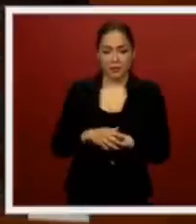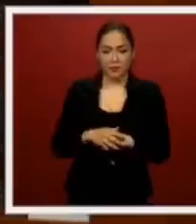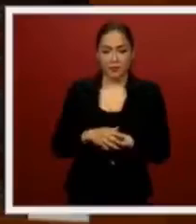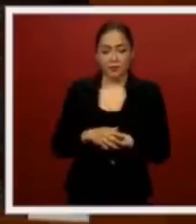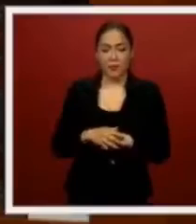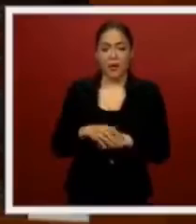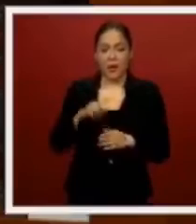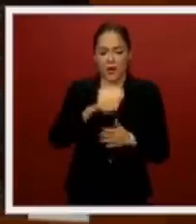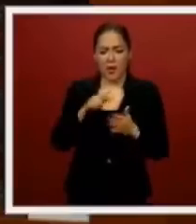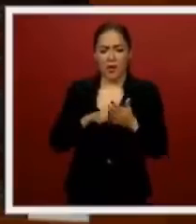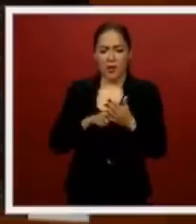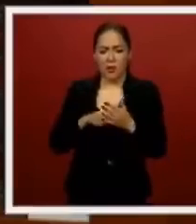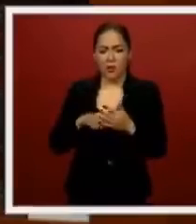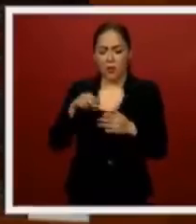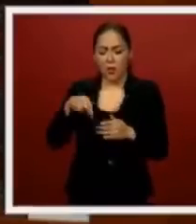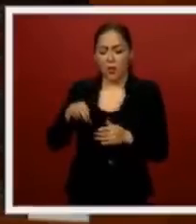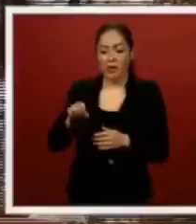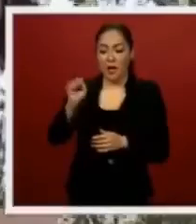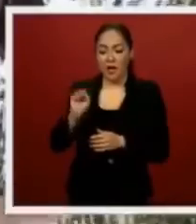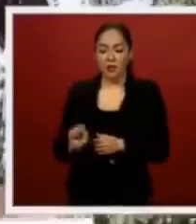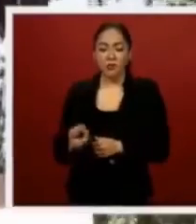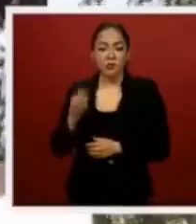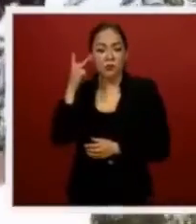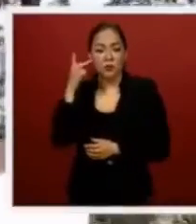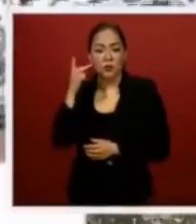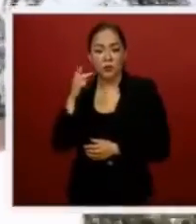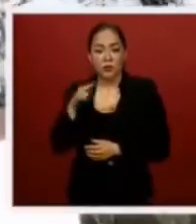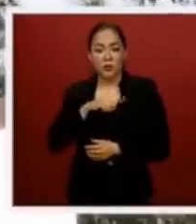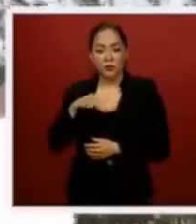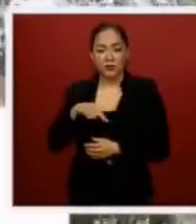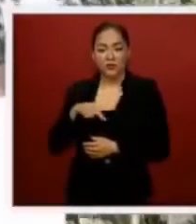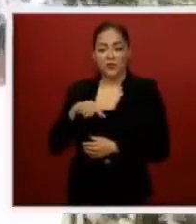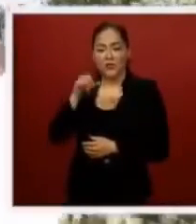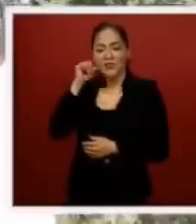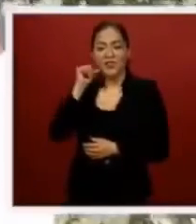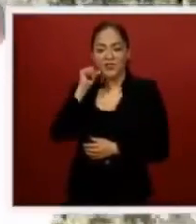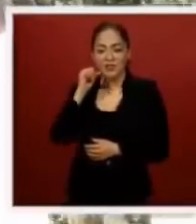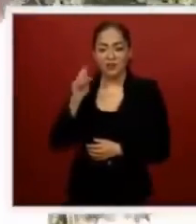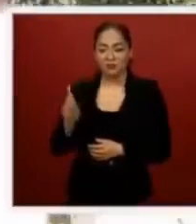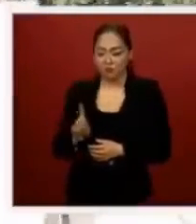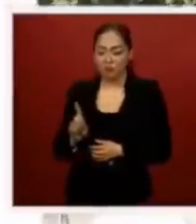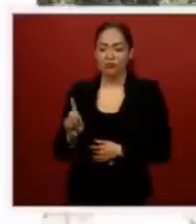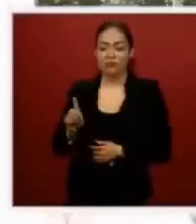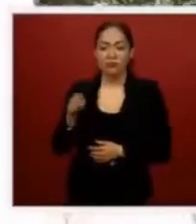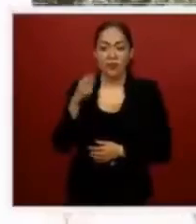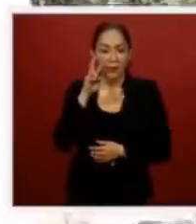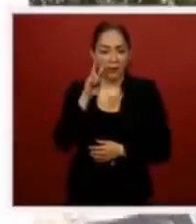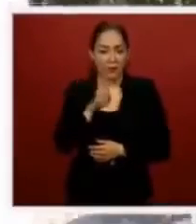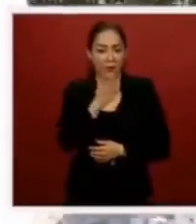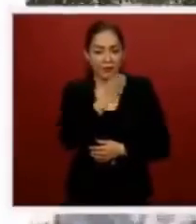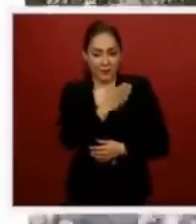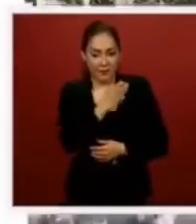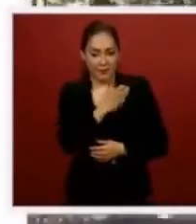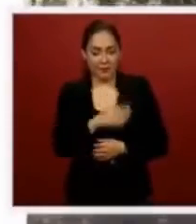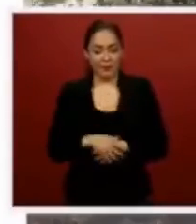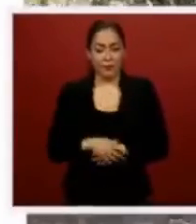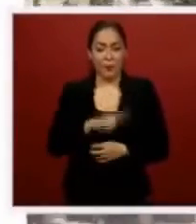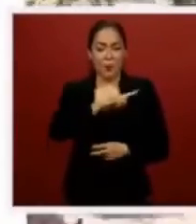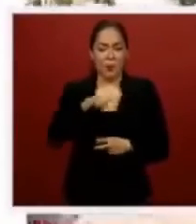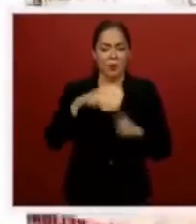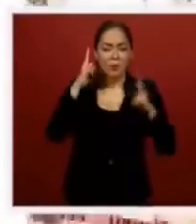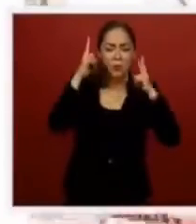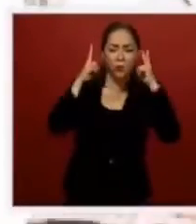municipio de Huehuetlán, en la zona sur del estado, y estuvimos ayer allá. Aquí aparecen unas imágenes, fuimos a